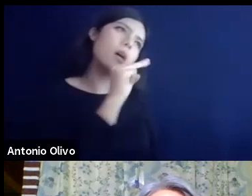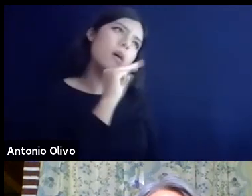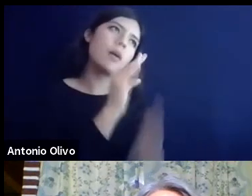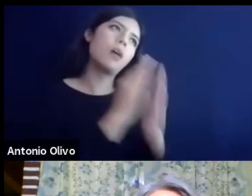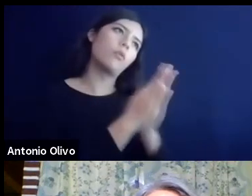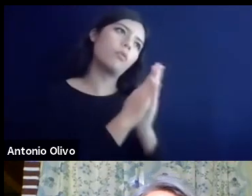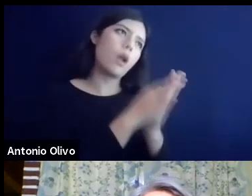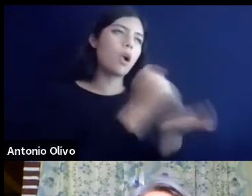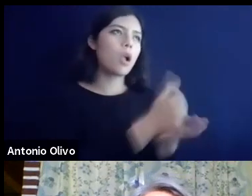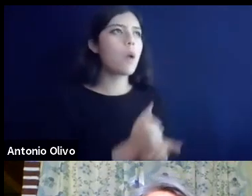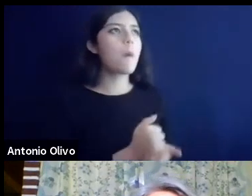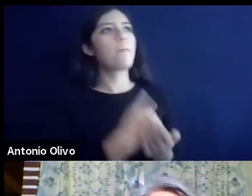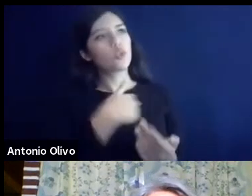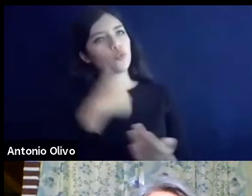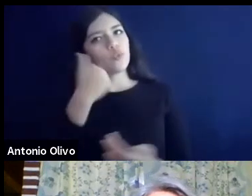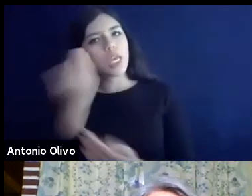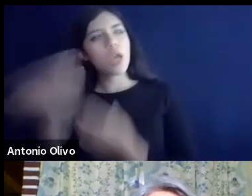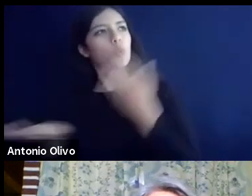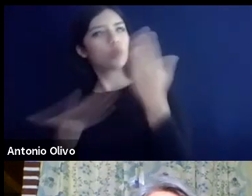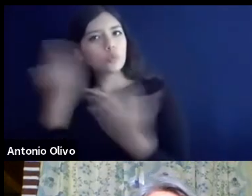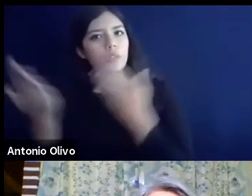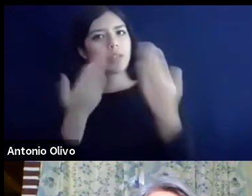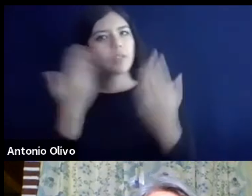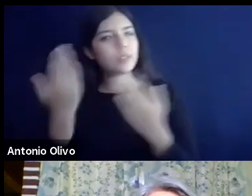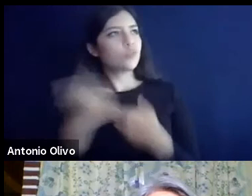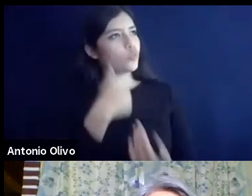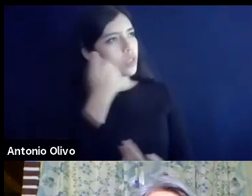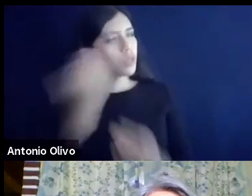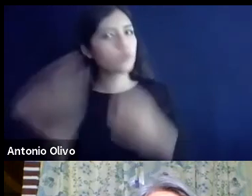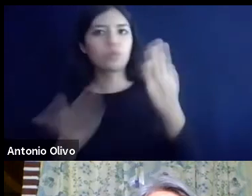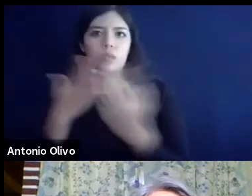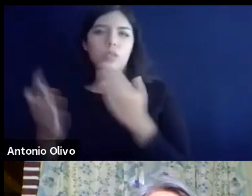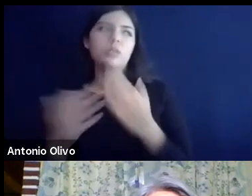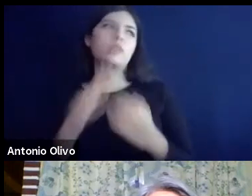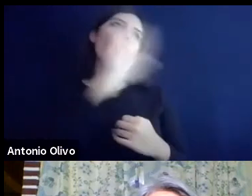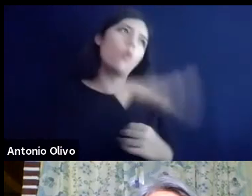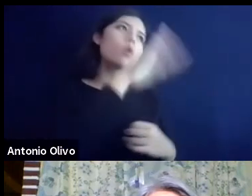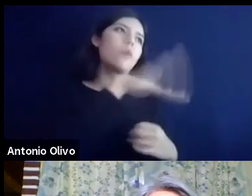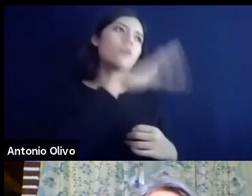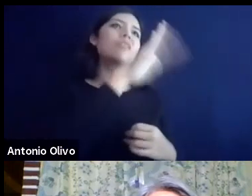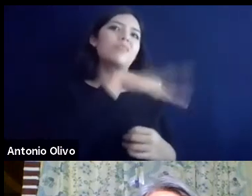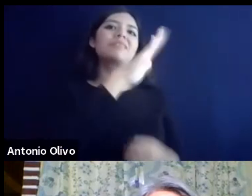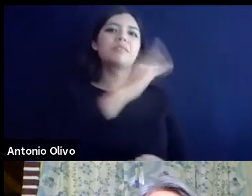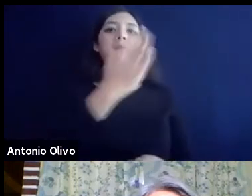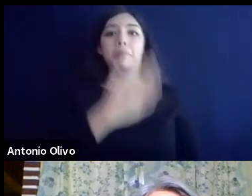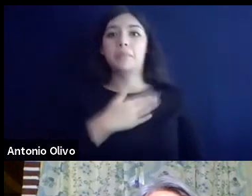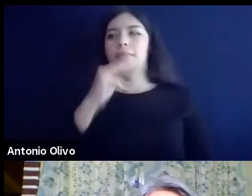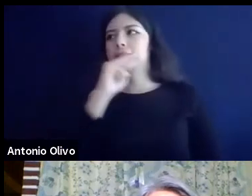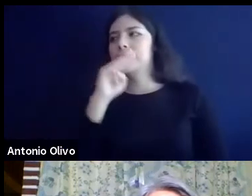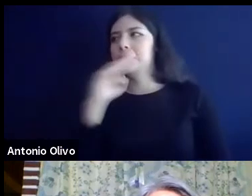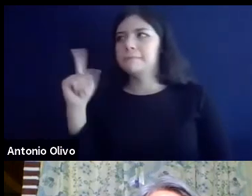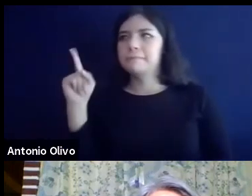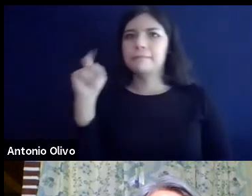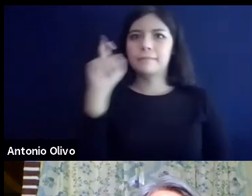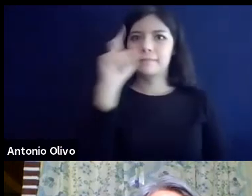la secundaria, y a mi mamá eso le costaba mucho trabajo, porque cuando iba a algunas reuniones